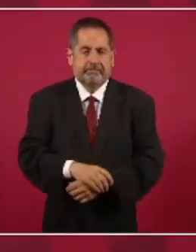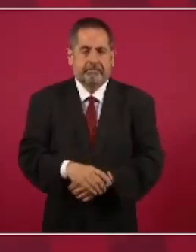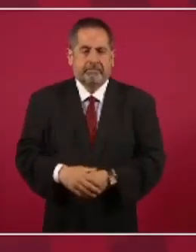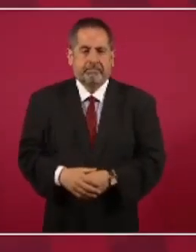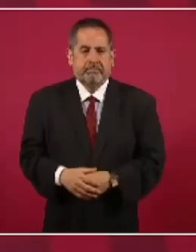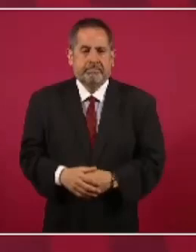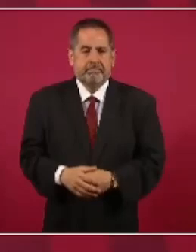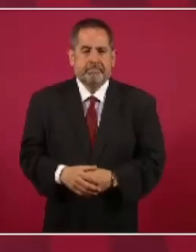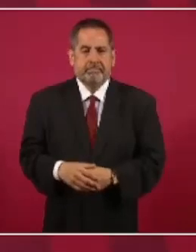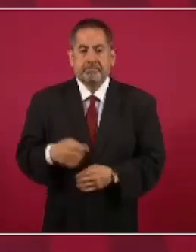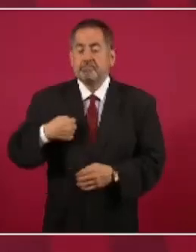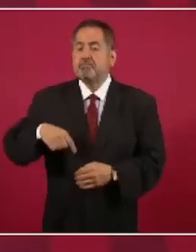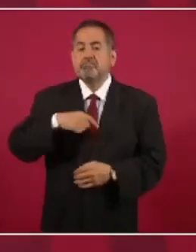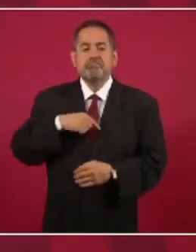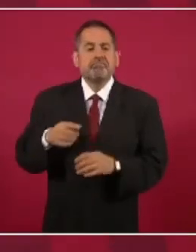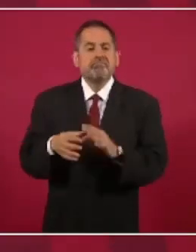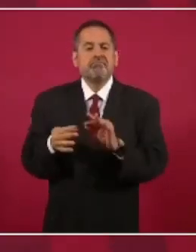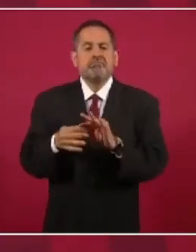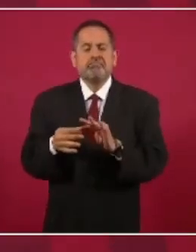nosotros